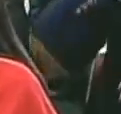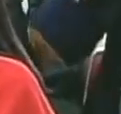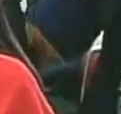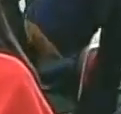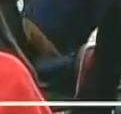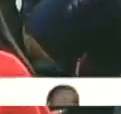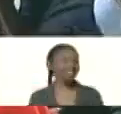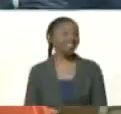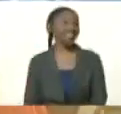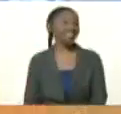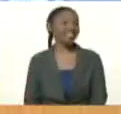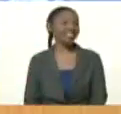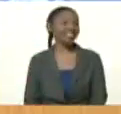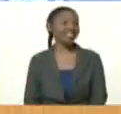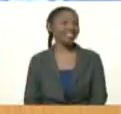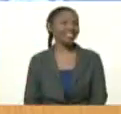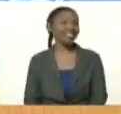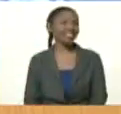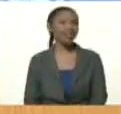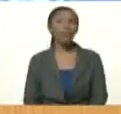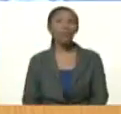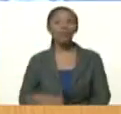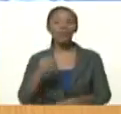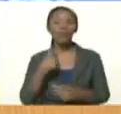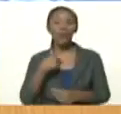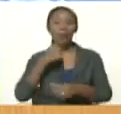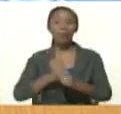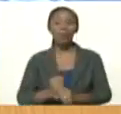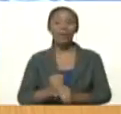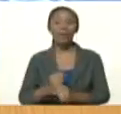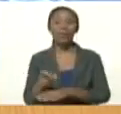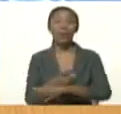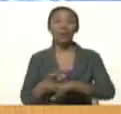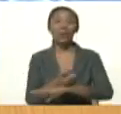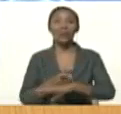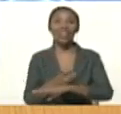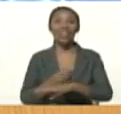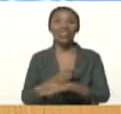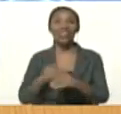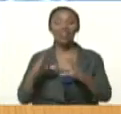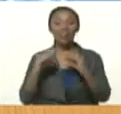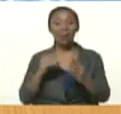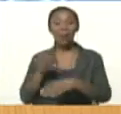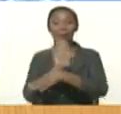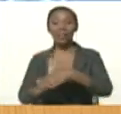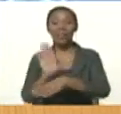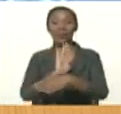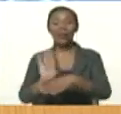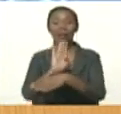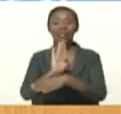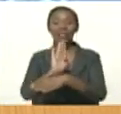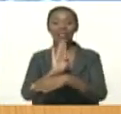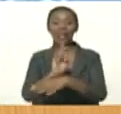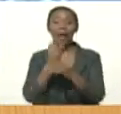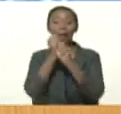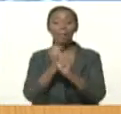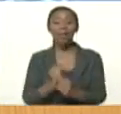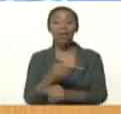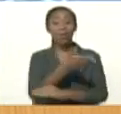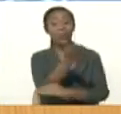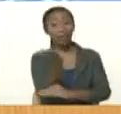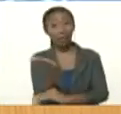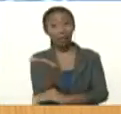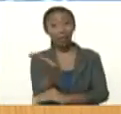Y ustedes, yo espero de los gobernadores y de las gobernadoras, de los protectores y protectoras, espero de ustedes